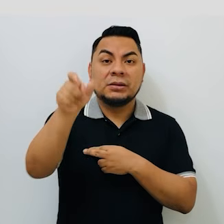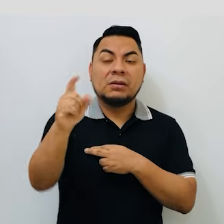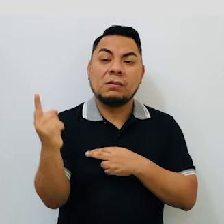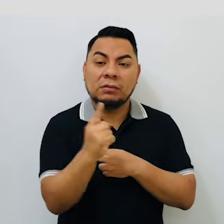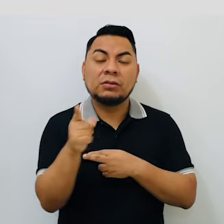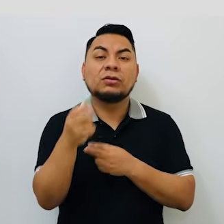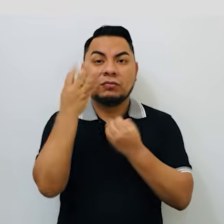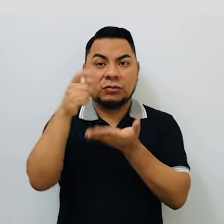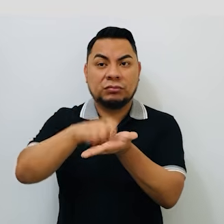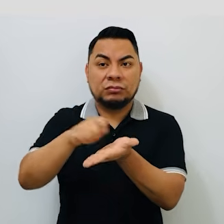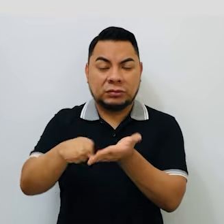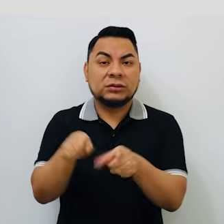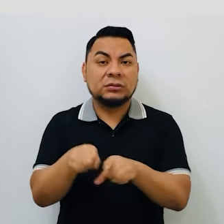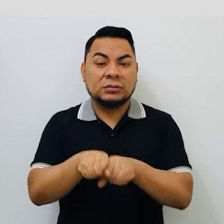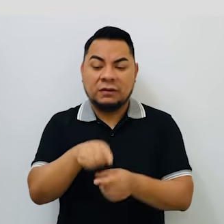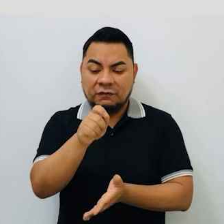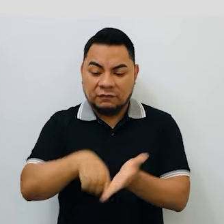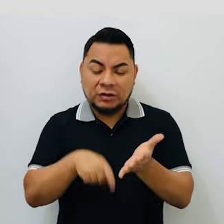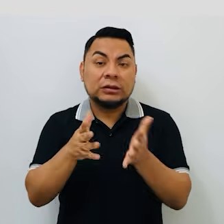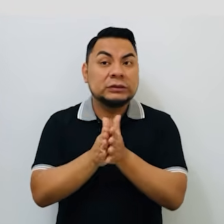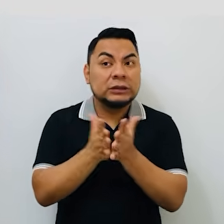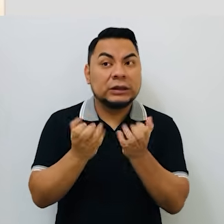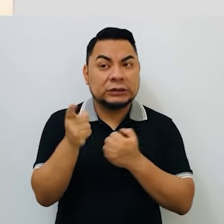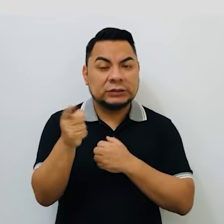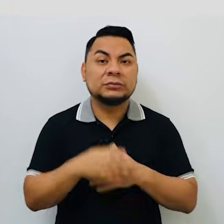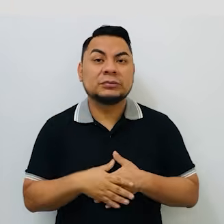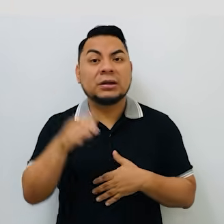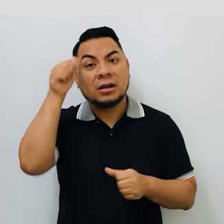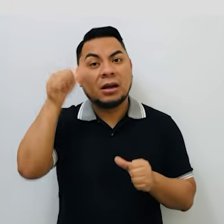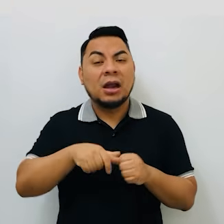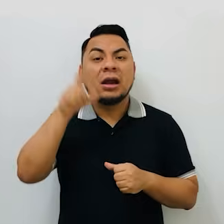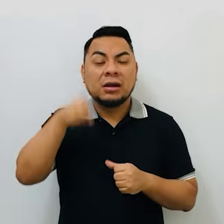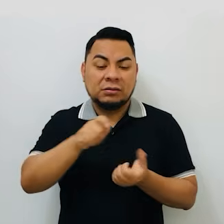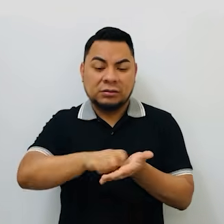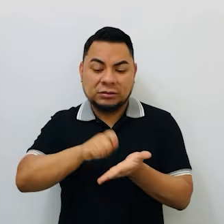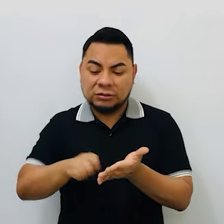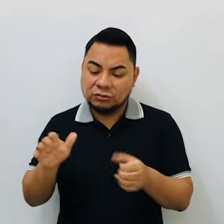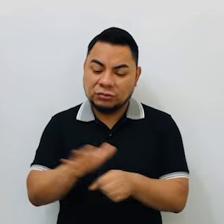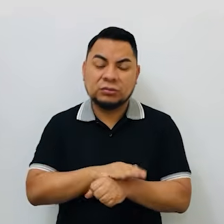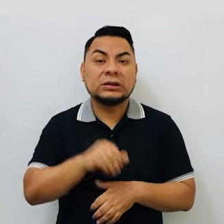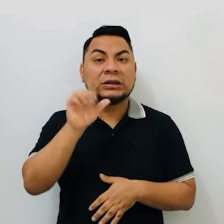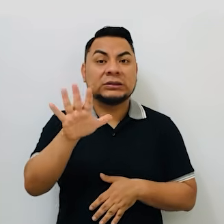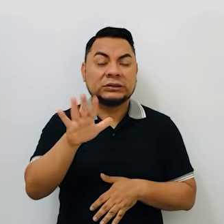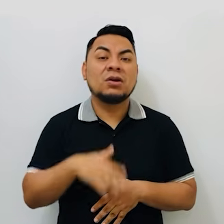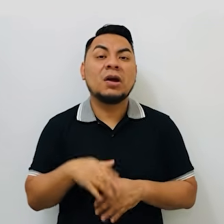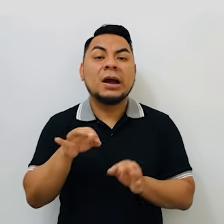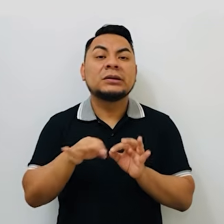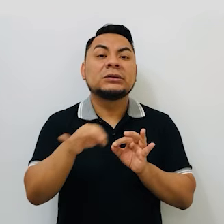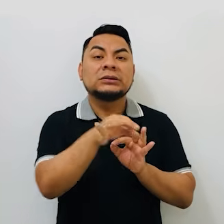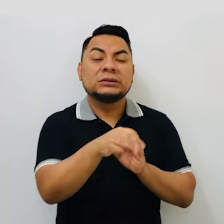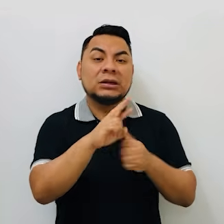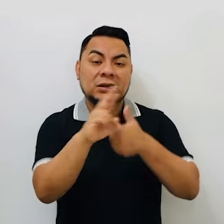los personeros escriben sus datos y firman si estos lo desean. Recuerda que se deben llenar y firmar 5